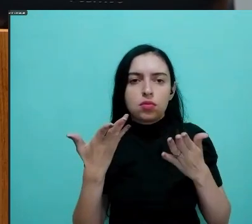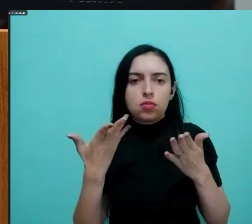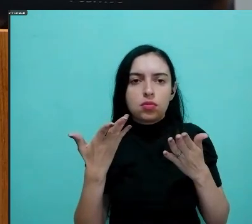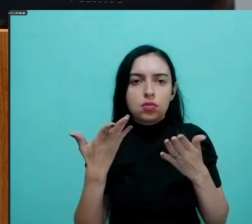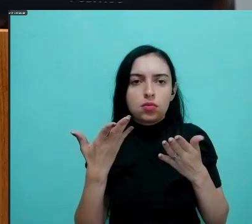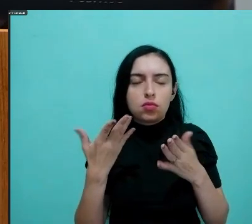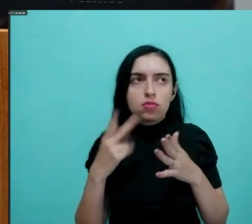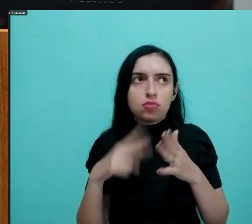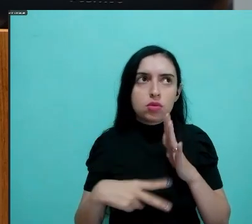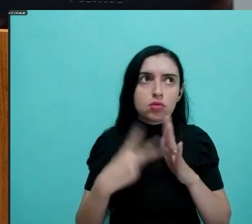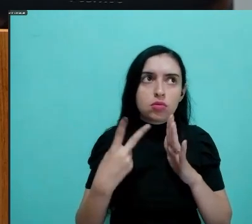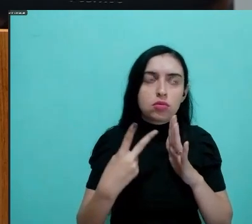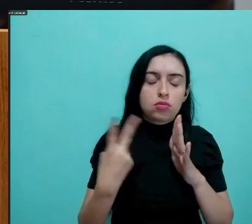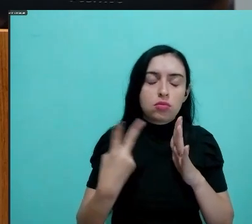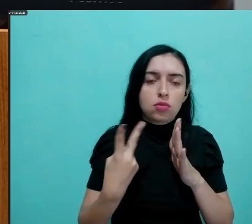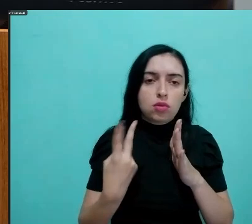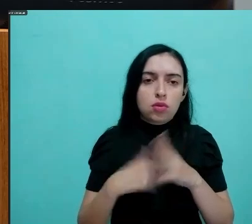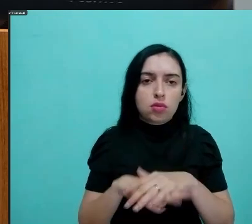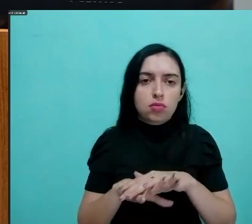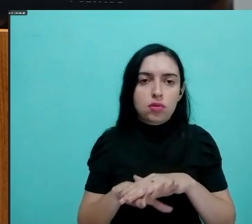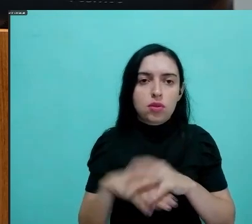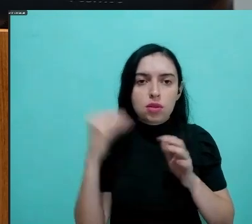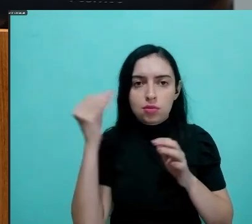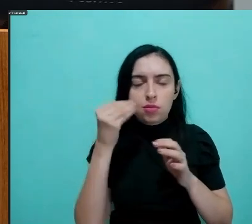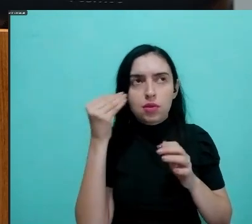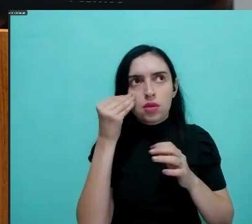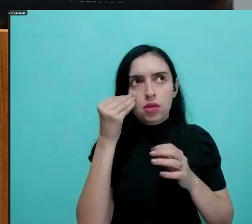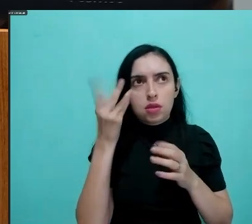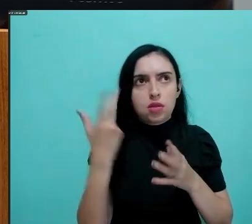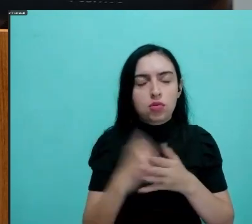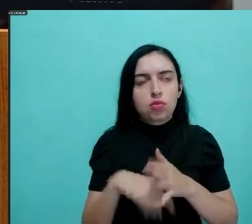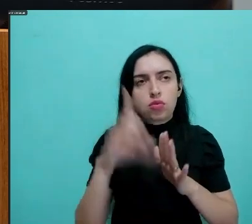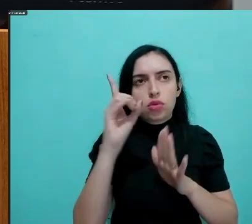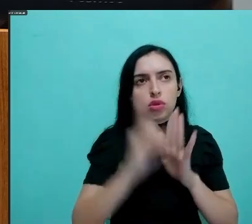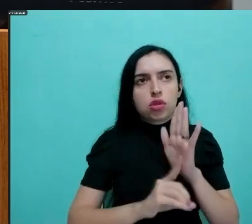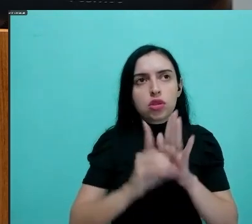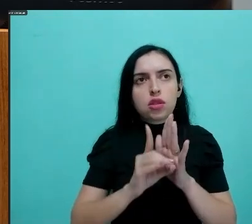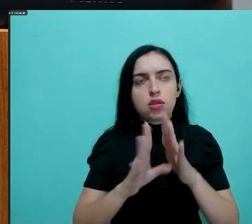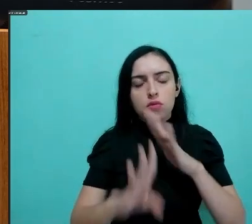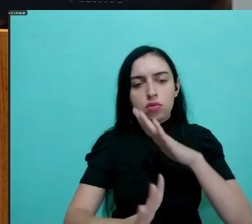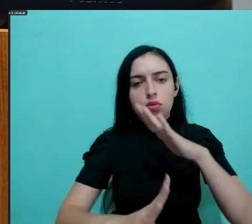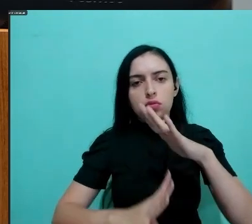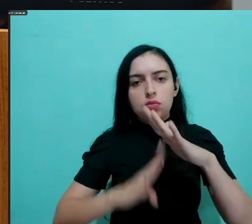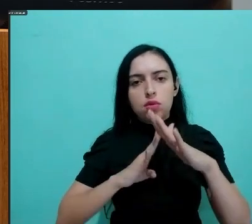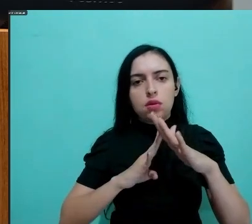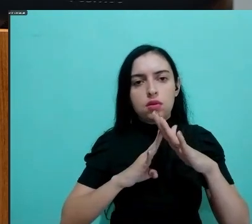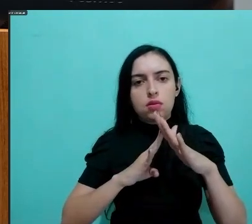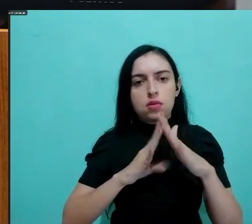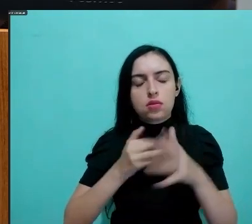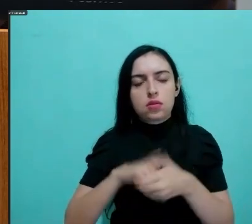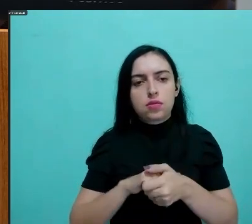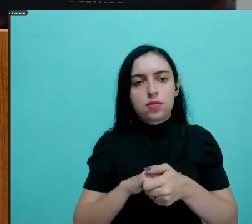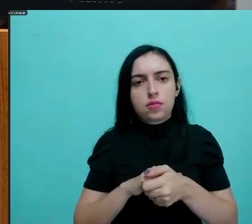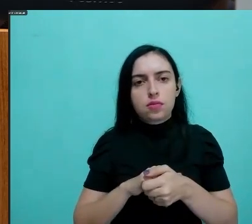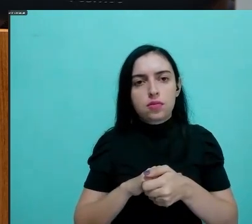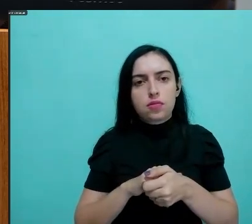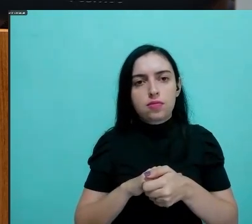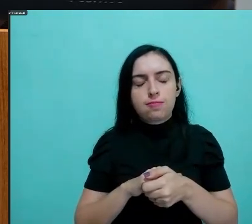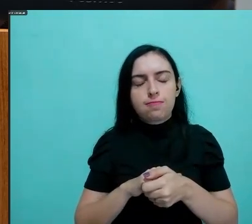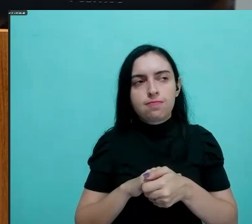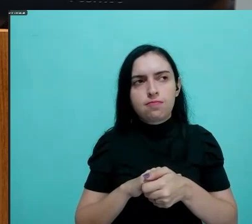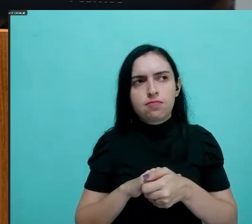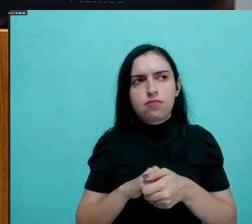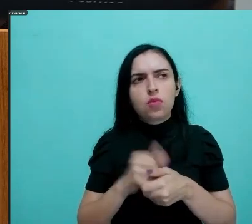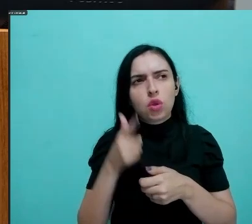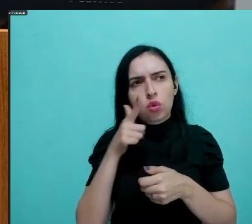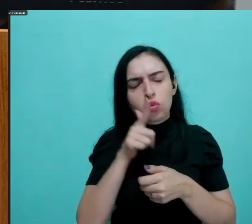segundo texto en especial, el sobre el derecho de la inmigración, el Ejecutivo consiguió